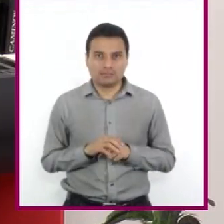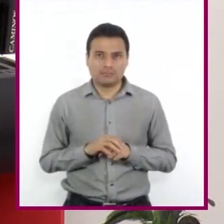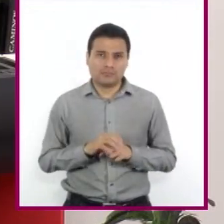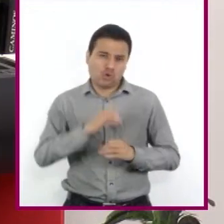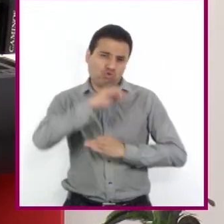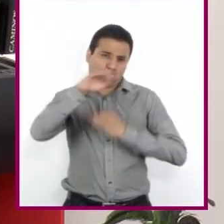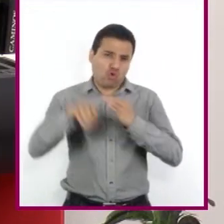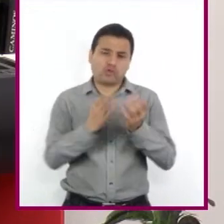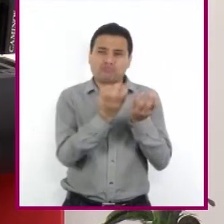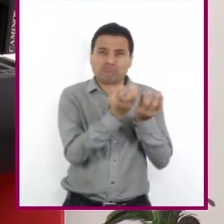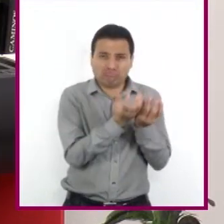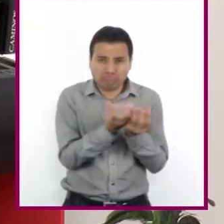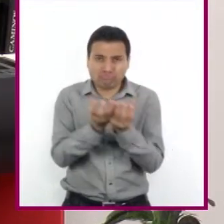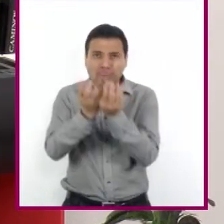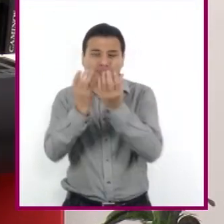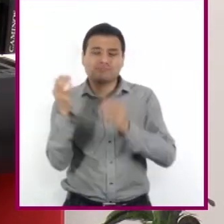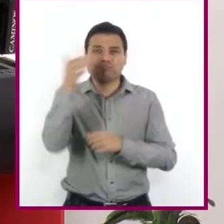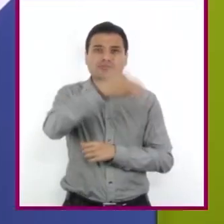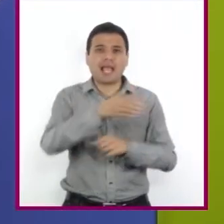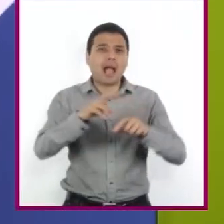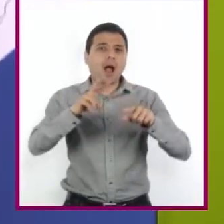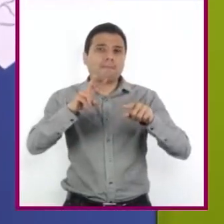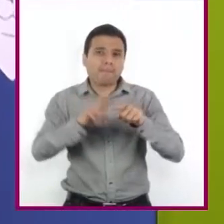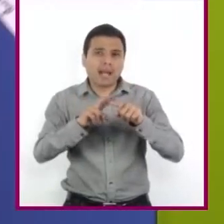juntos hacia el parque, muy contentos.